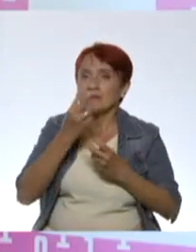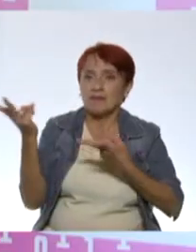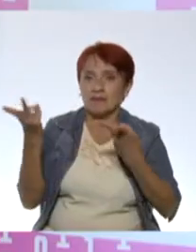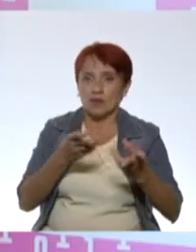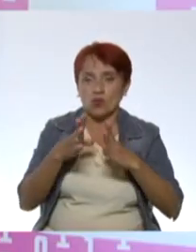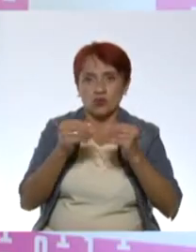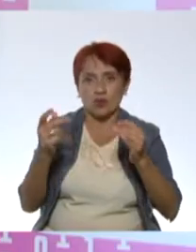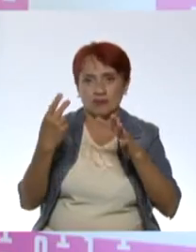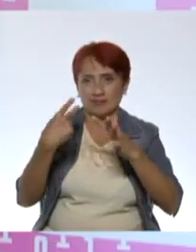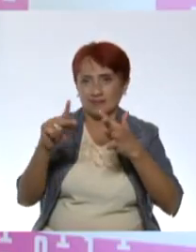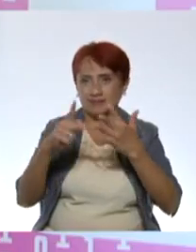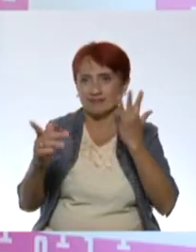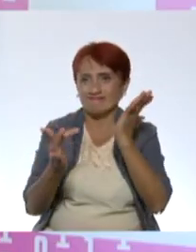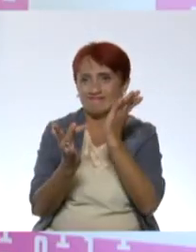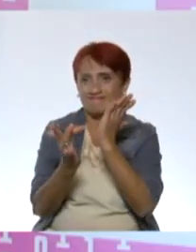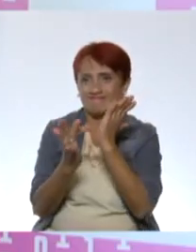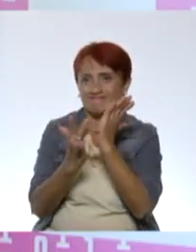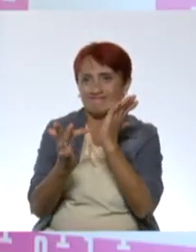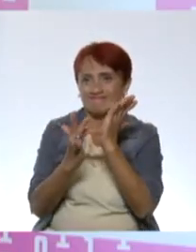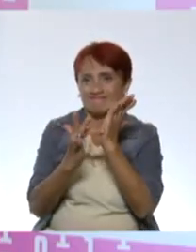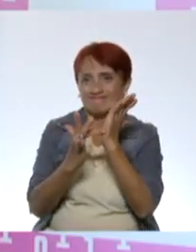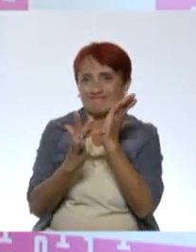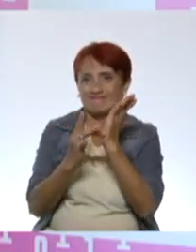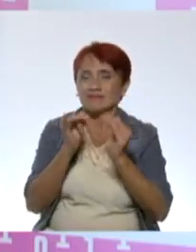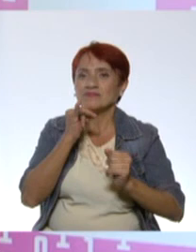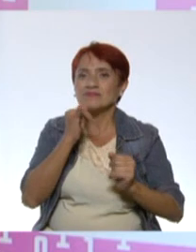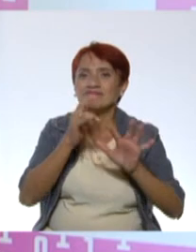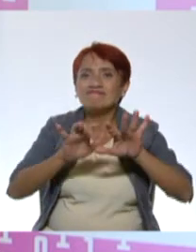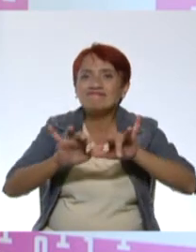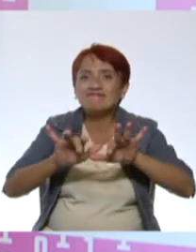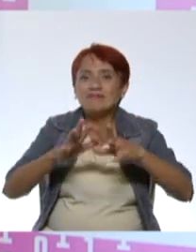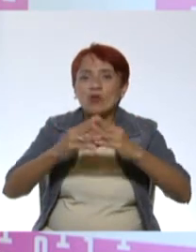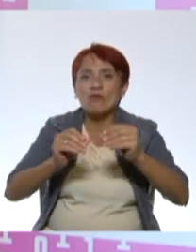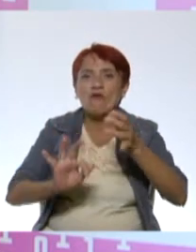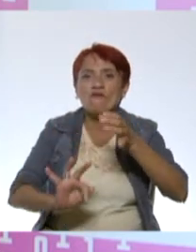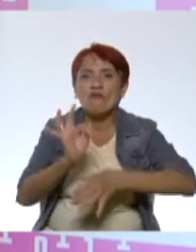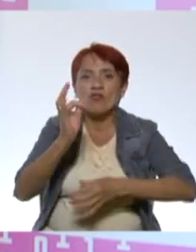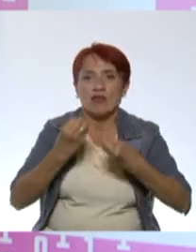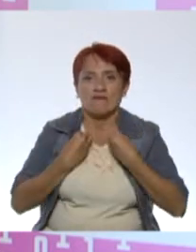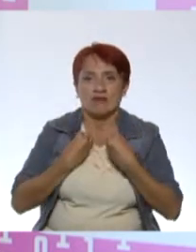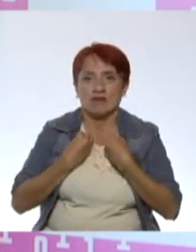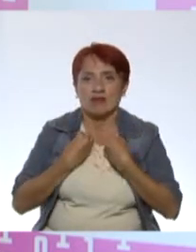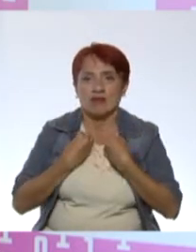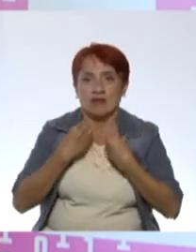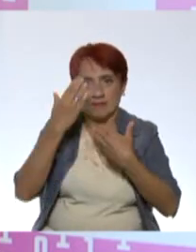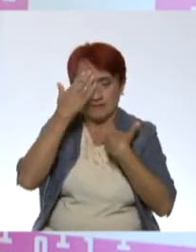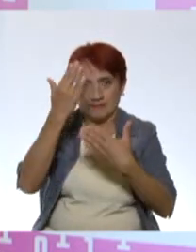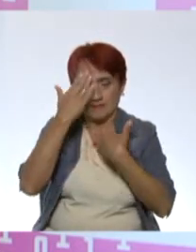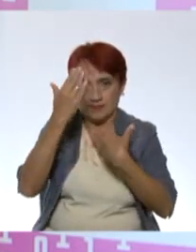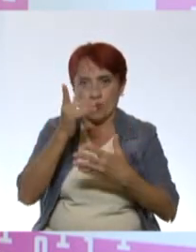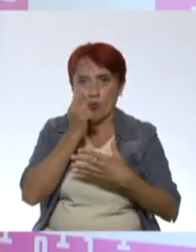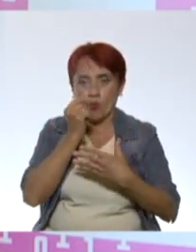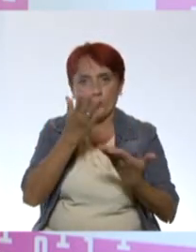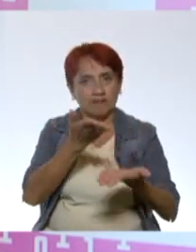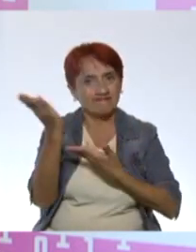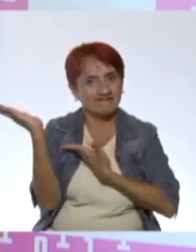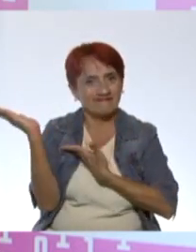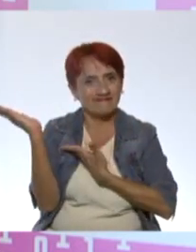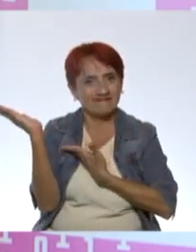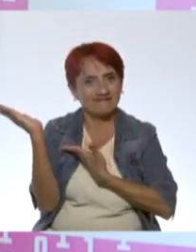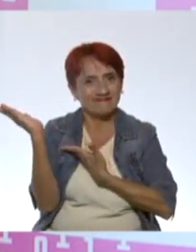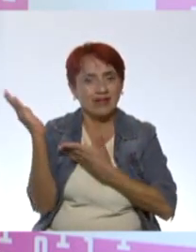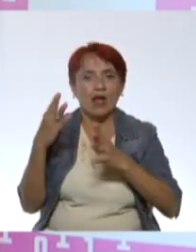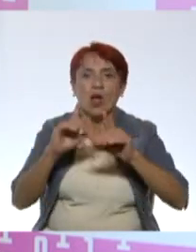Sean bienvenidos a nuestro segmento TIC de la Fundación Bolivariana de Informática y Telemática, Fundavit. Les saluda Felipe González y el día de